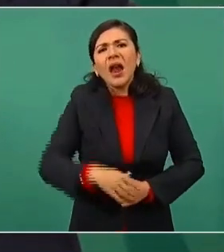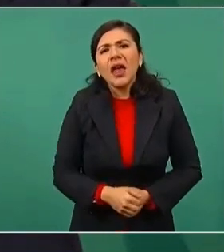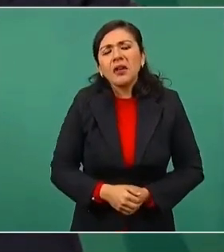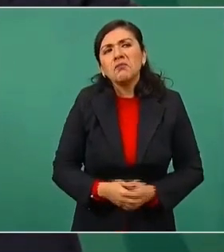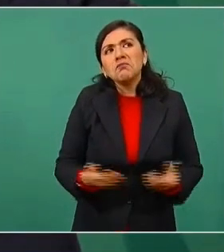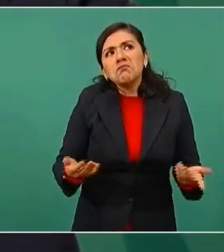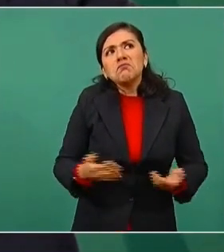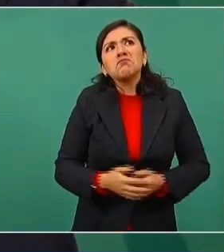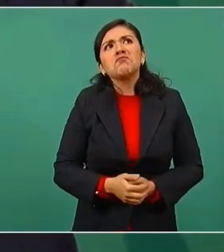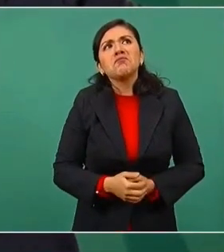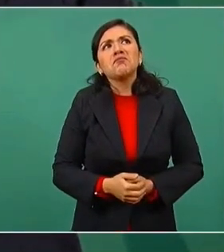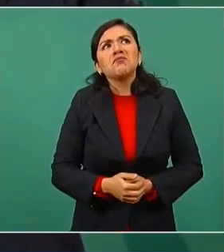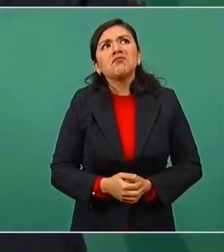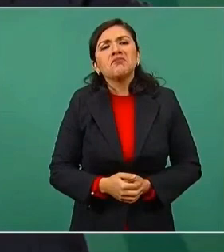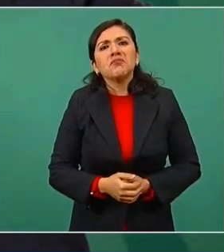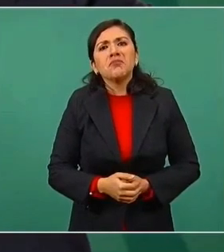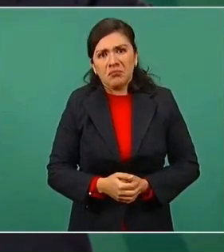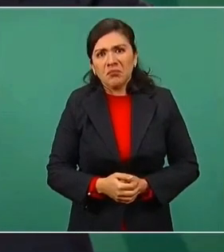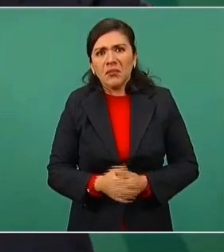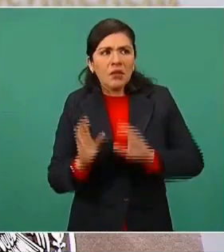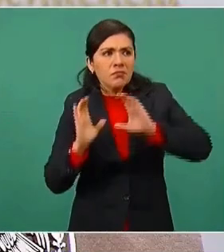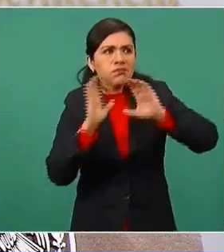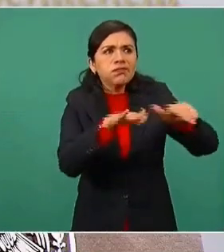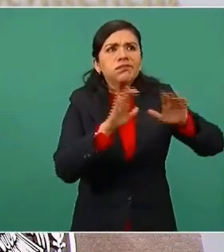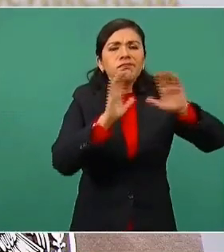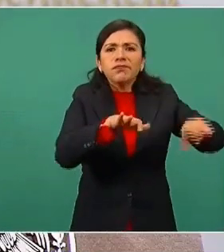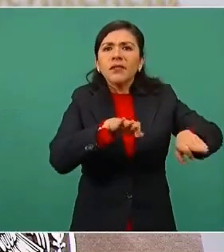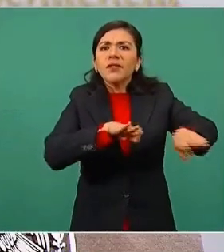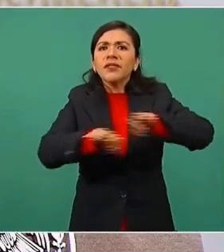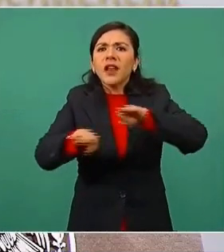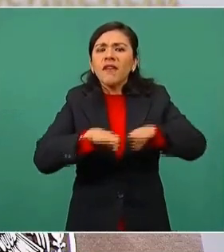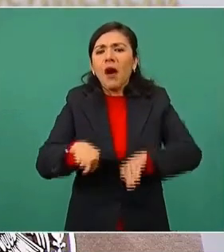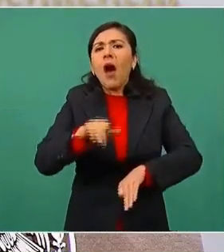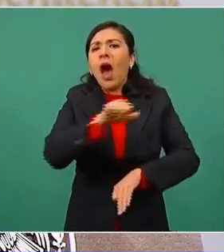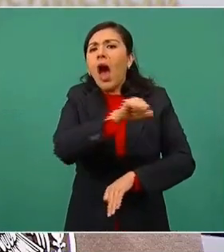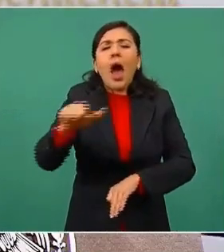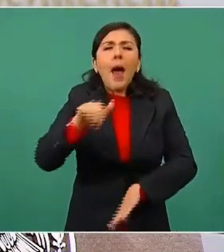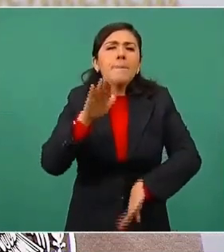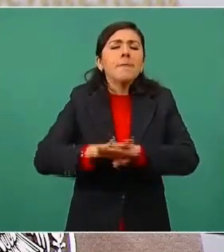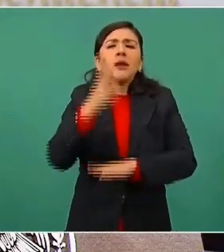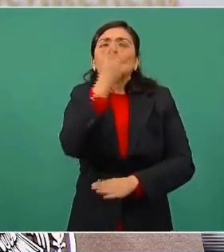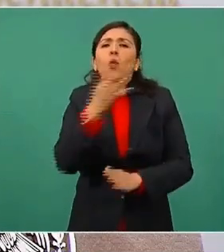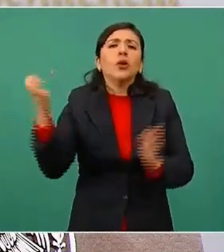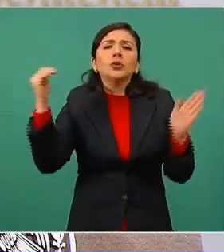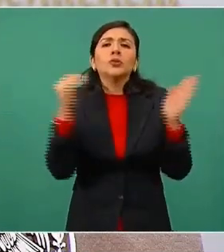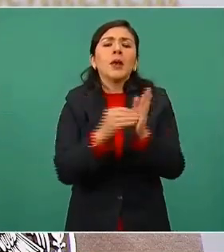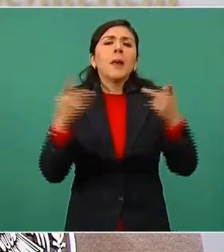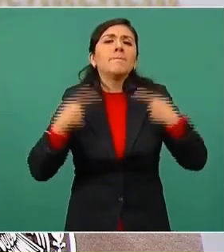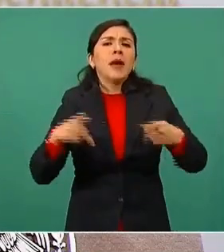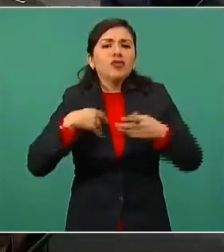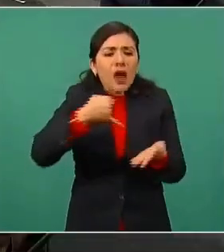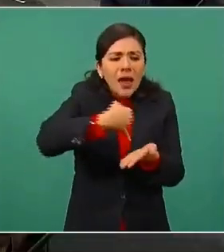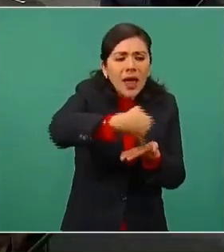para darle trabajo sembrando a más de 400,000 campesinos.